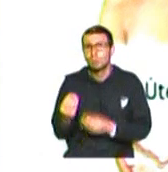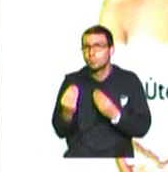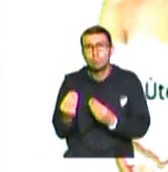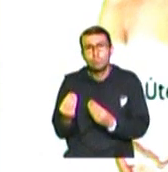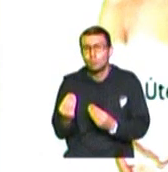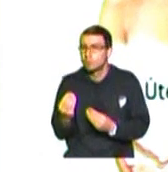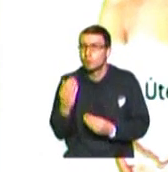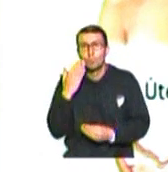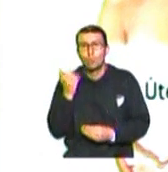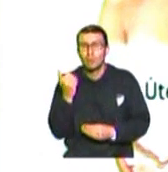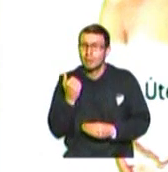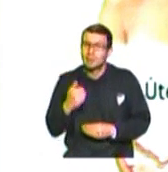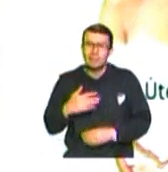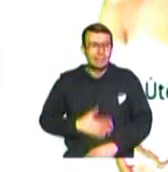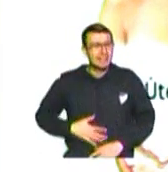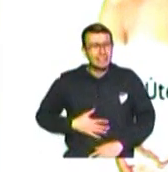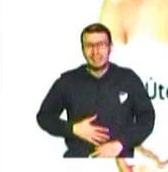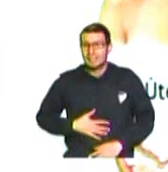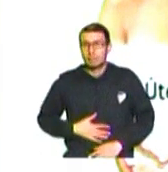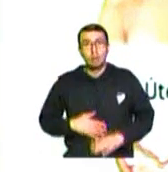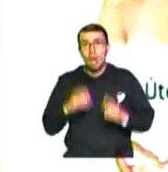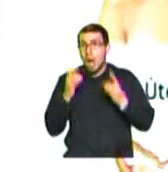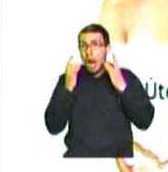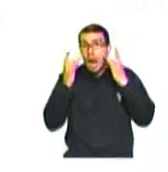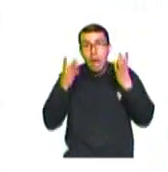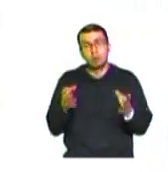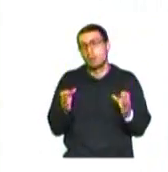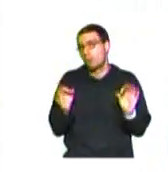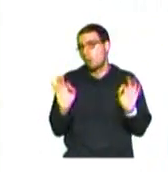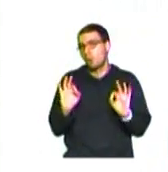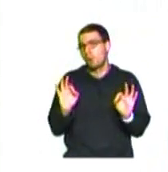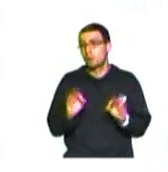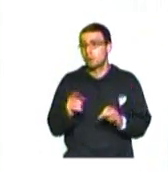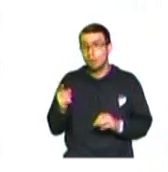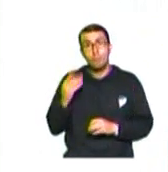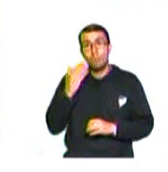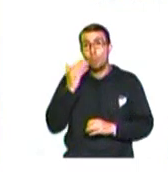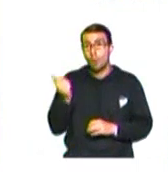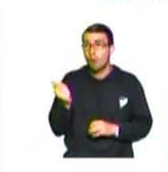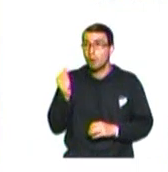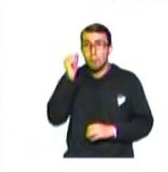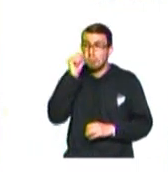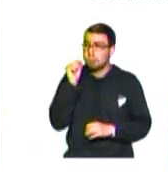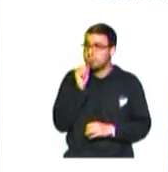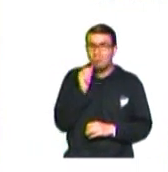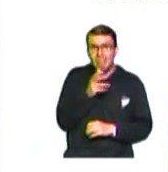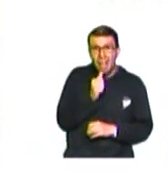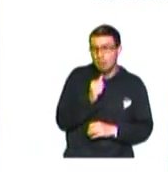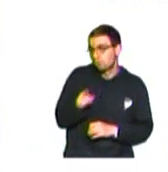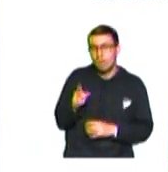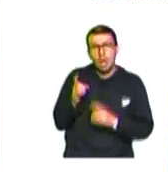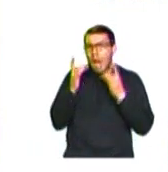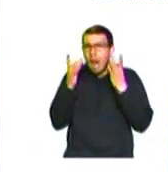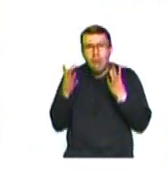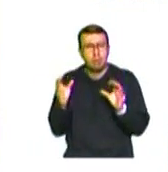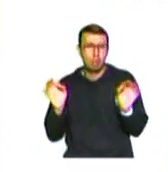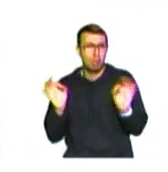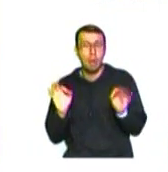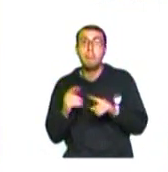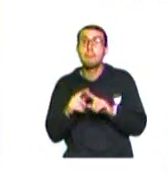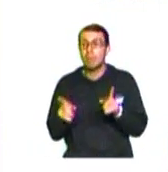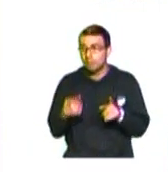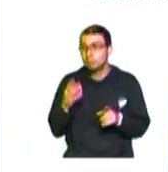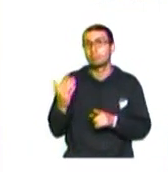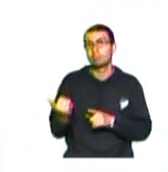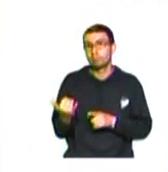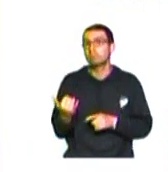molestia a la mujer. No es grave en el sentido, a no ser que la mujer esté embarazada, pero en general la mujer no es grave, pero le altera muchísimo la calidad de